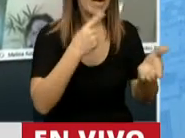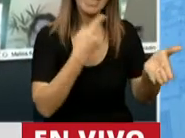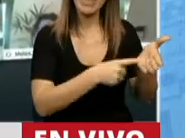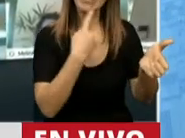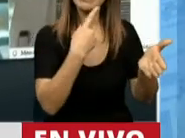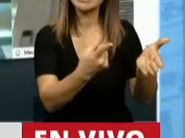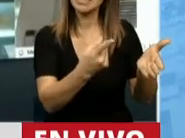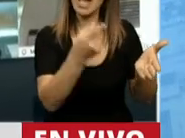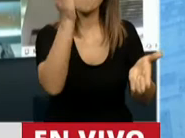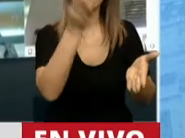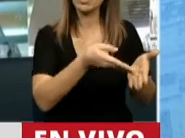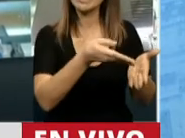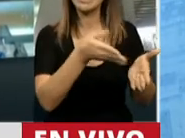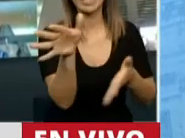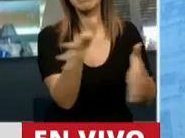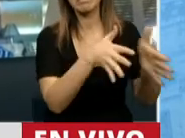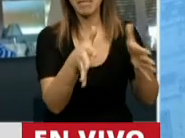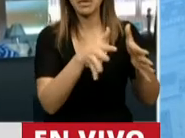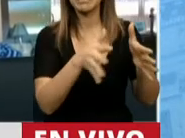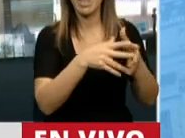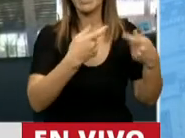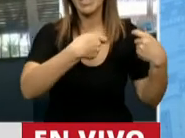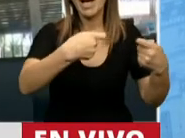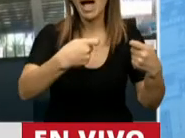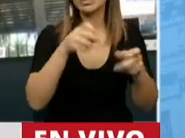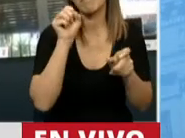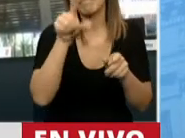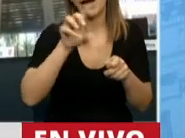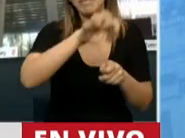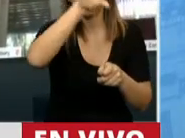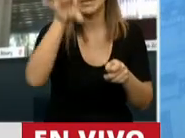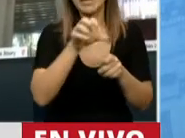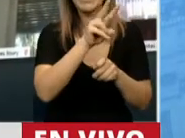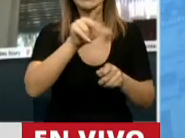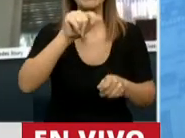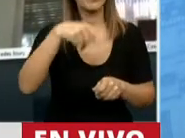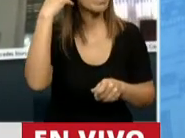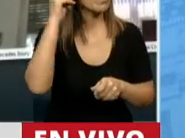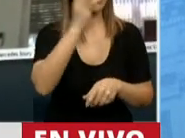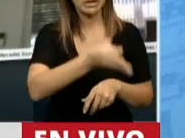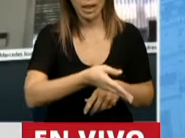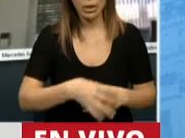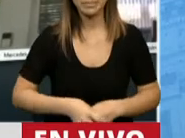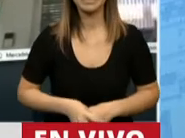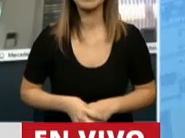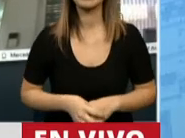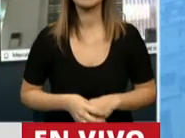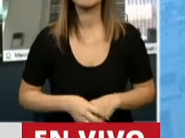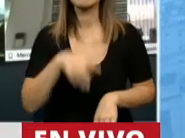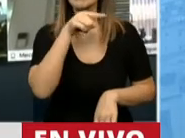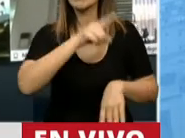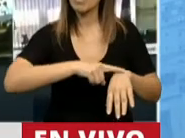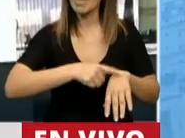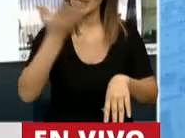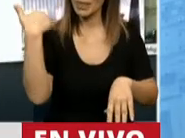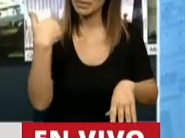un porcentaje promedio de incremento de gastos totales para las provincias del 26.9%. Ahí